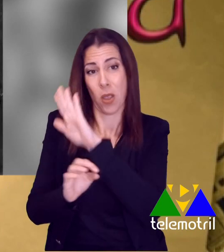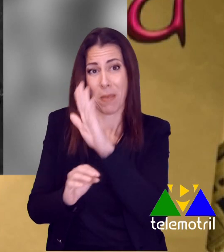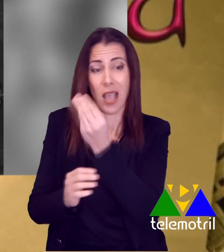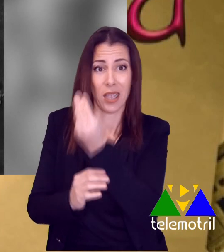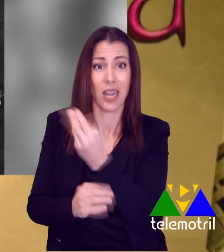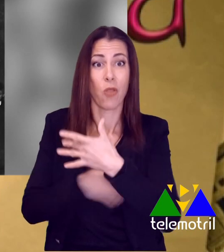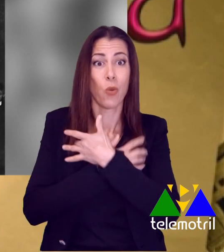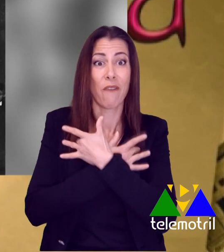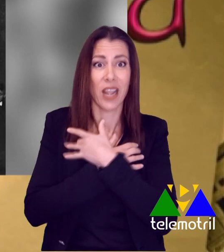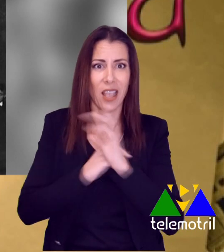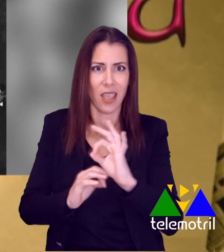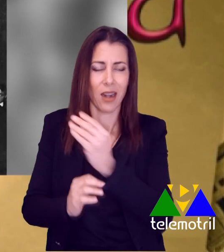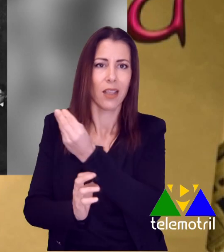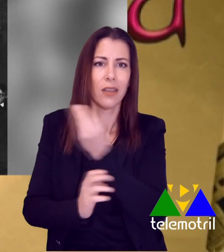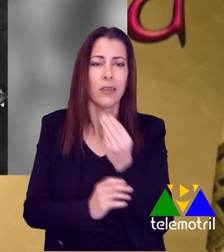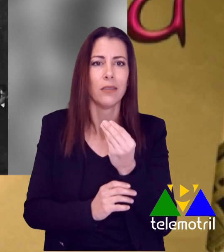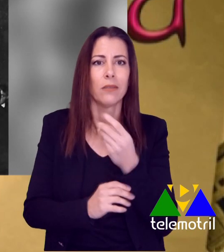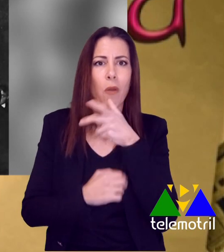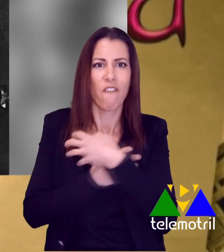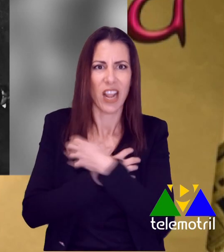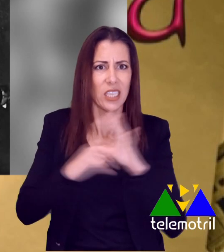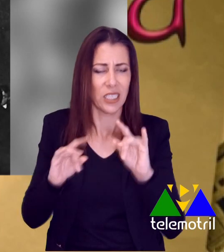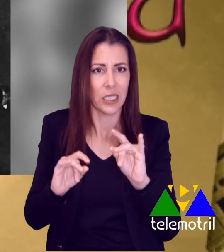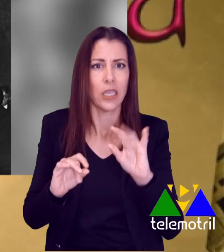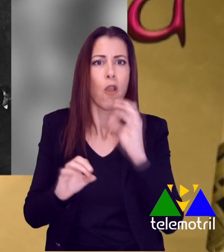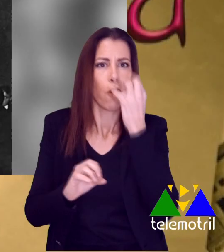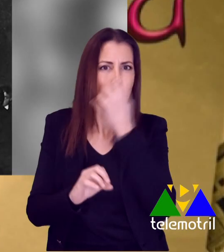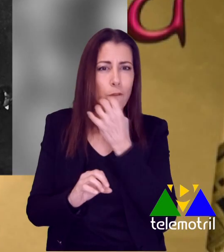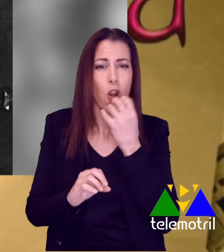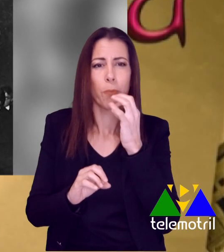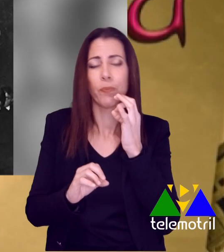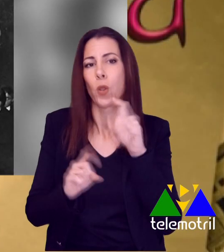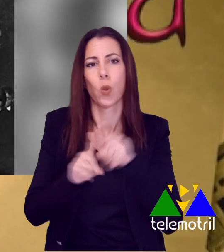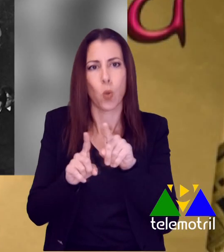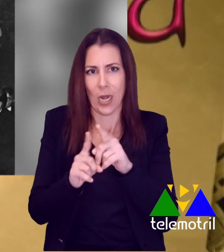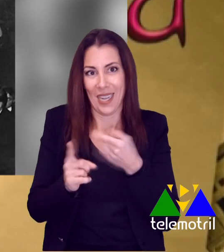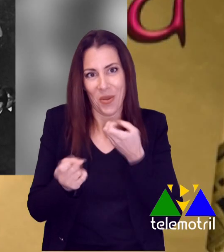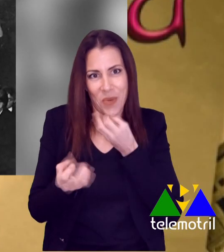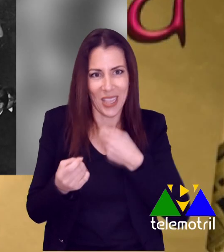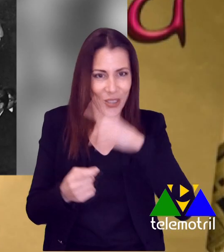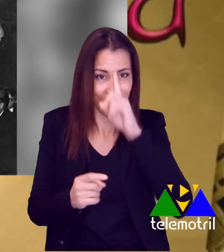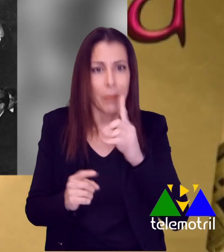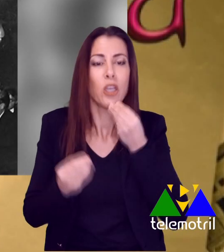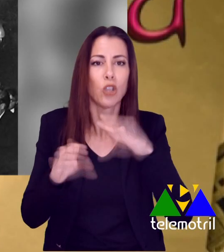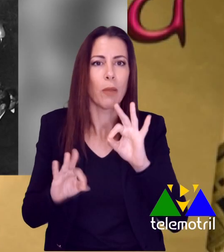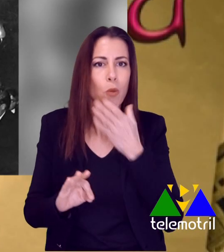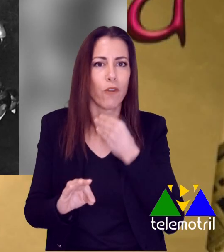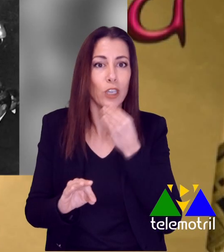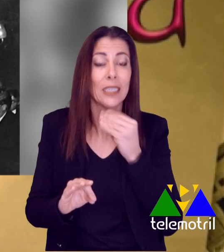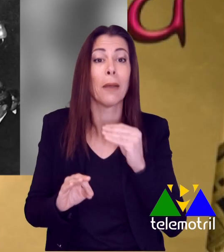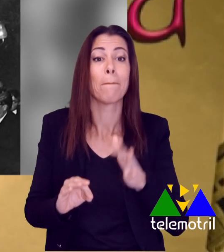de una Virgen. Que además parecía que estaba rodeada también de flores. De flores. Curiosamente, la historia es muy bonita, porque esas